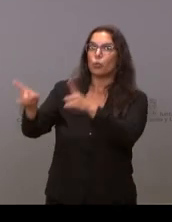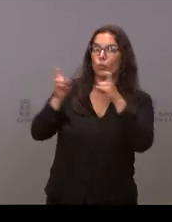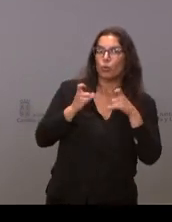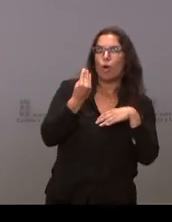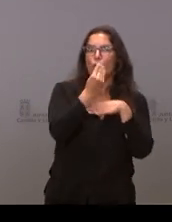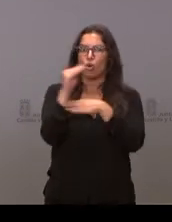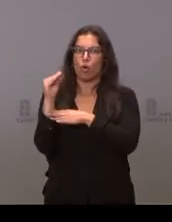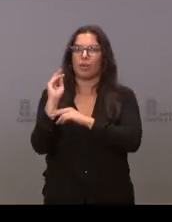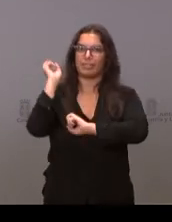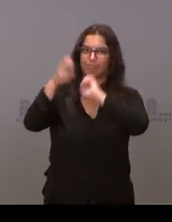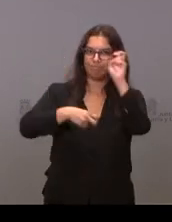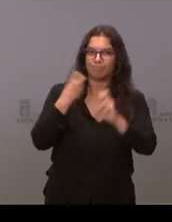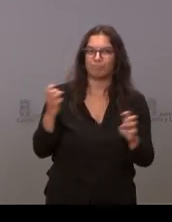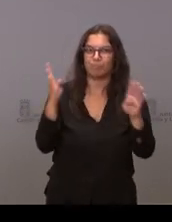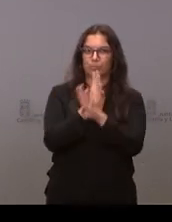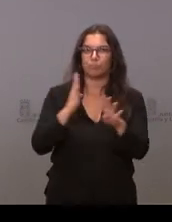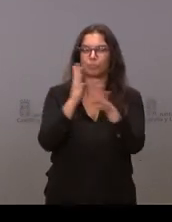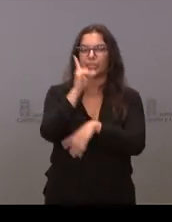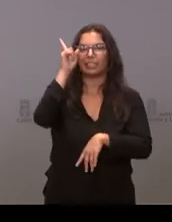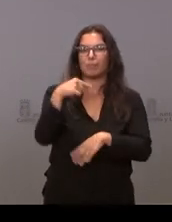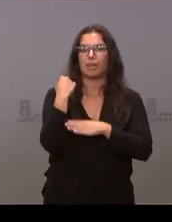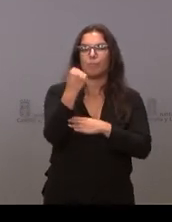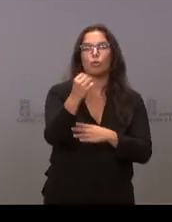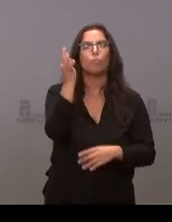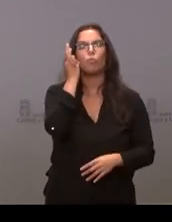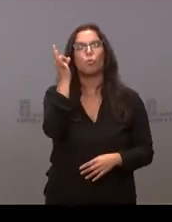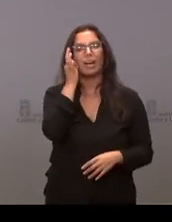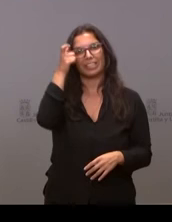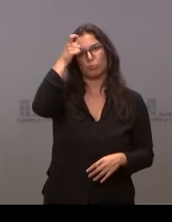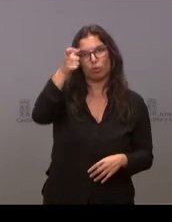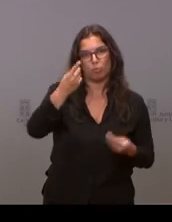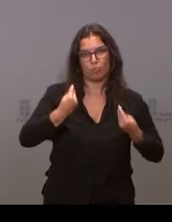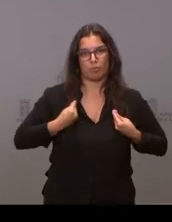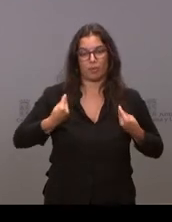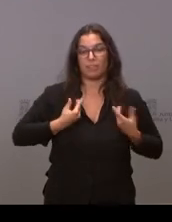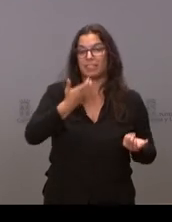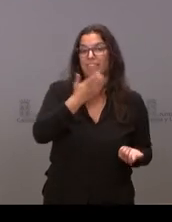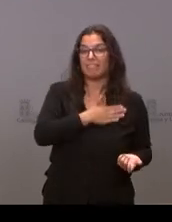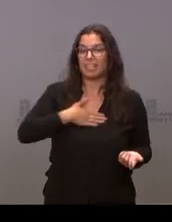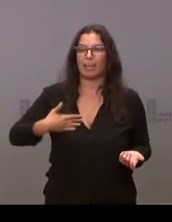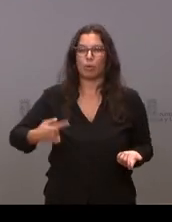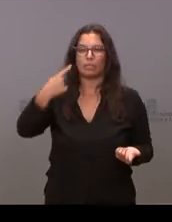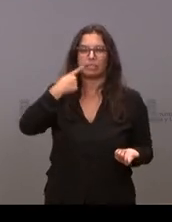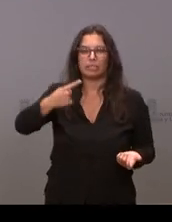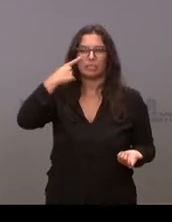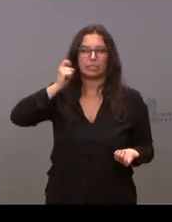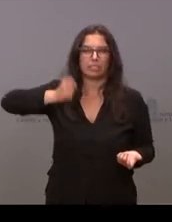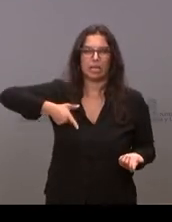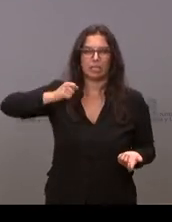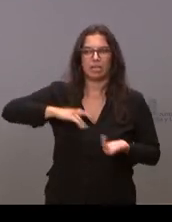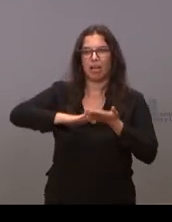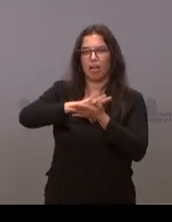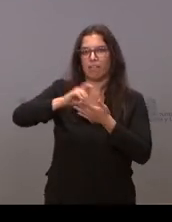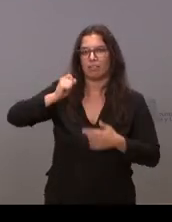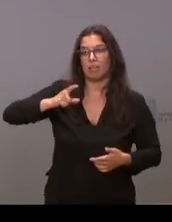sector y el apoyo a la mujer rural. Si queremos que eso que tanto hemos escuchado y de lo que tanto hemos hablado,